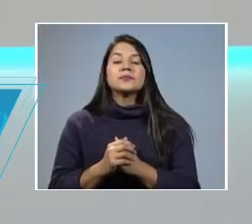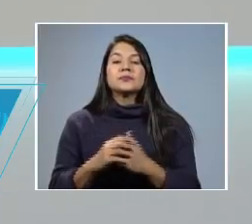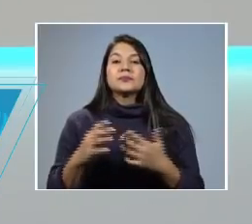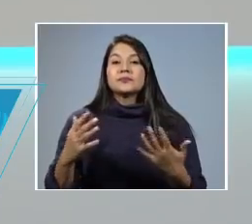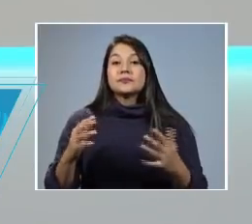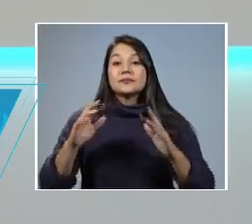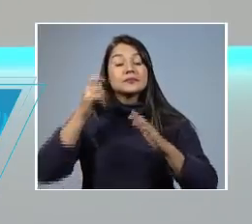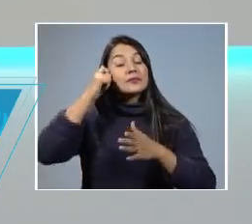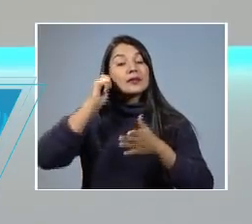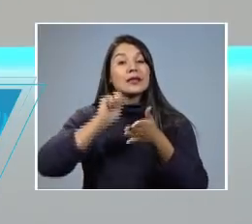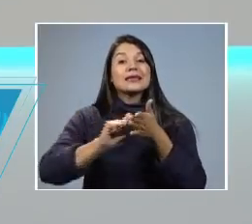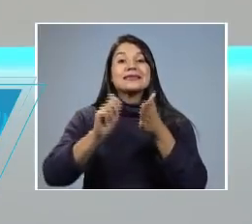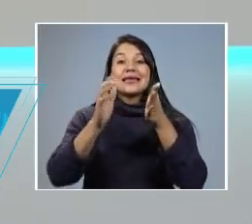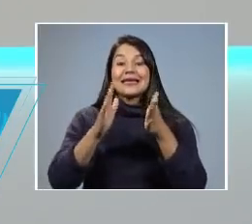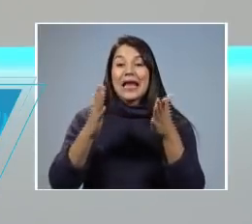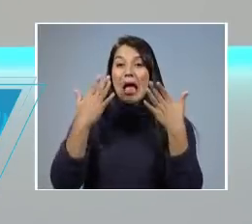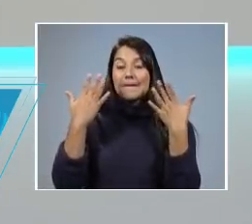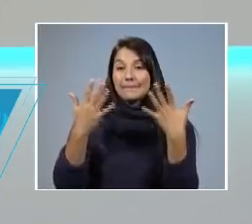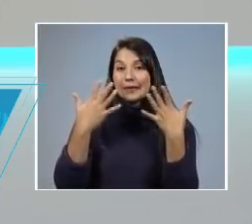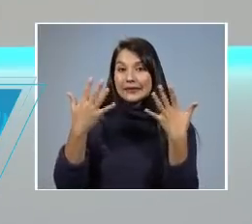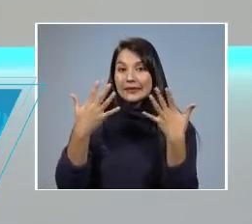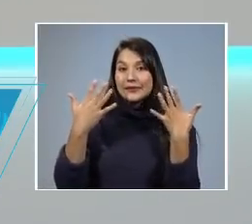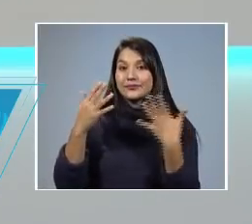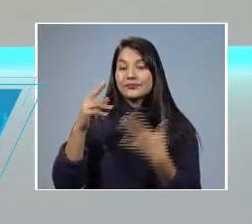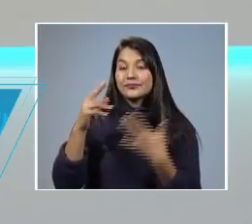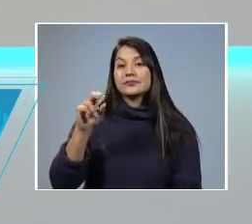la Secretaría de Ambiente, digamos,